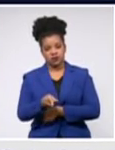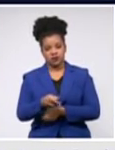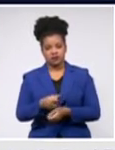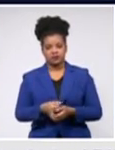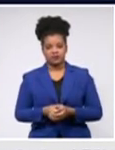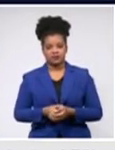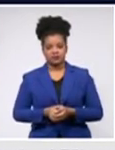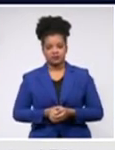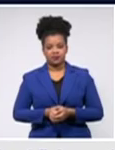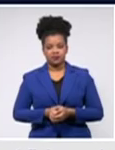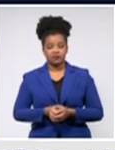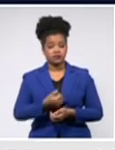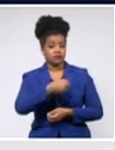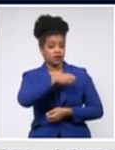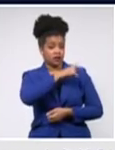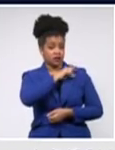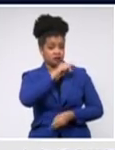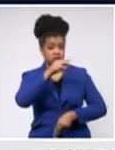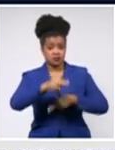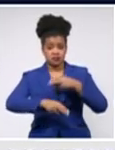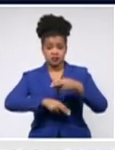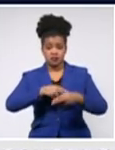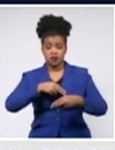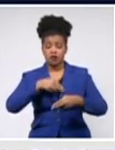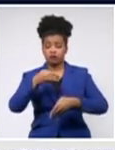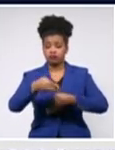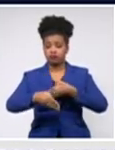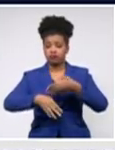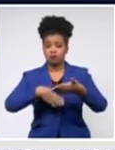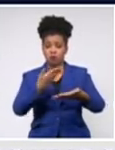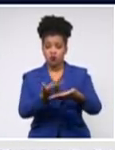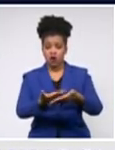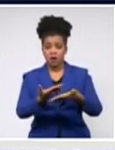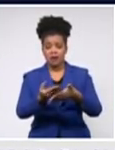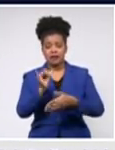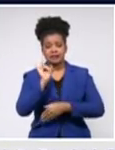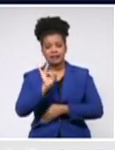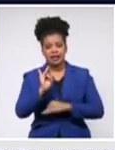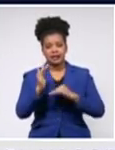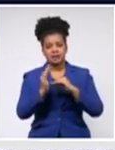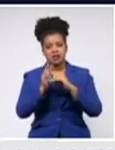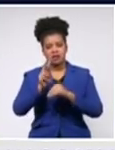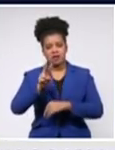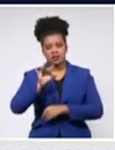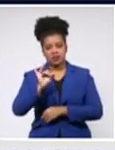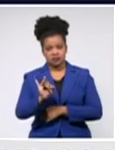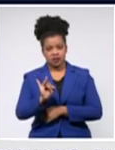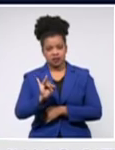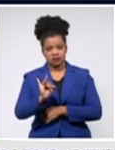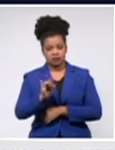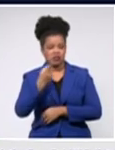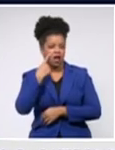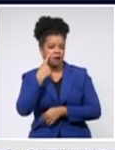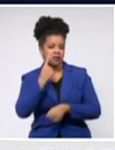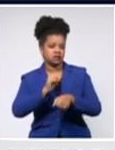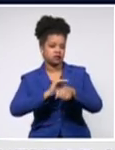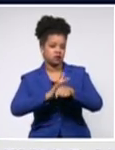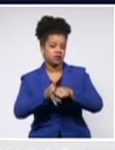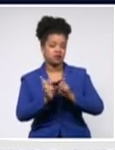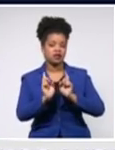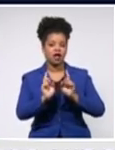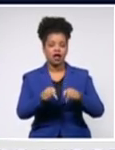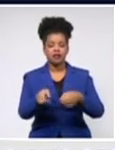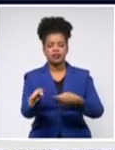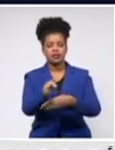Ayer se procesaron 7.027 muestras para el diagnóstico de la COVID en los